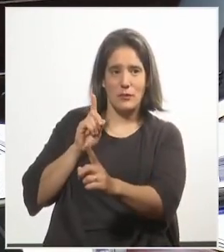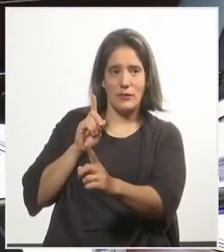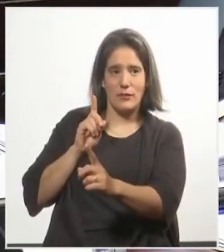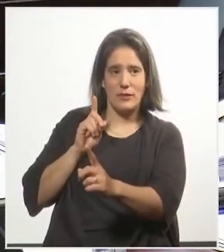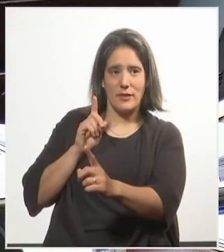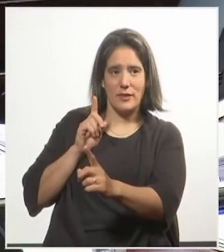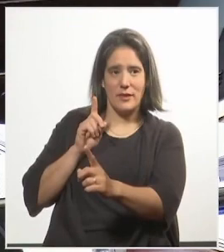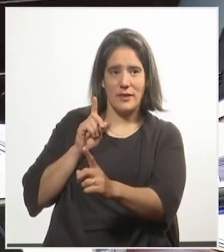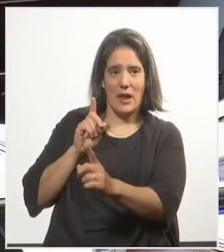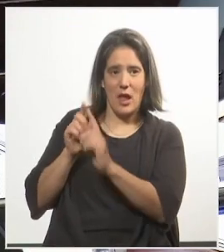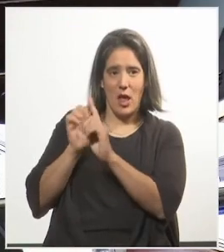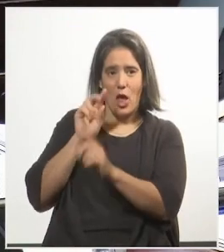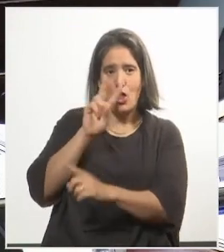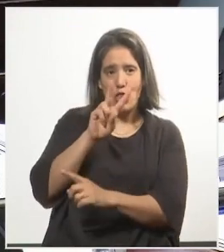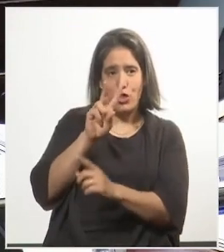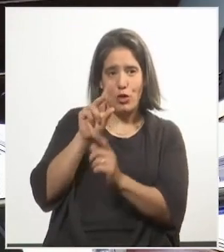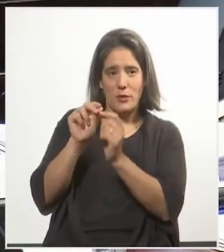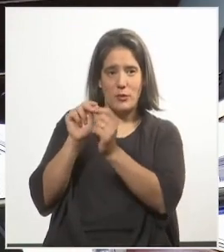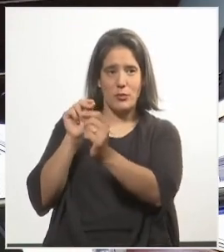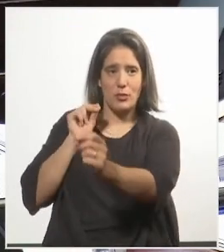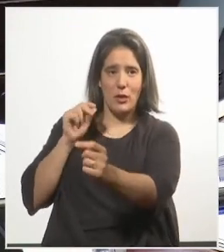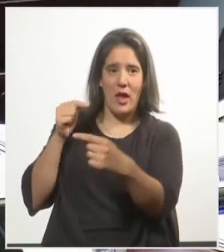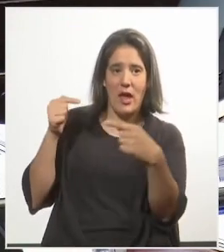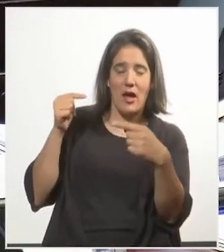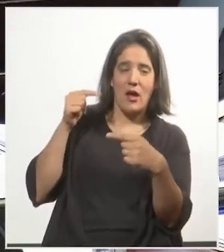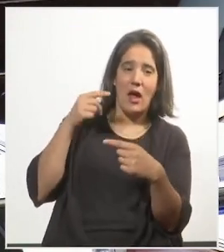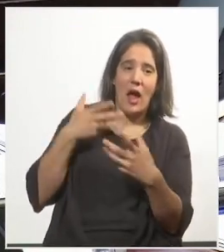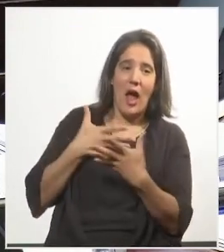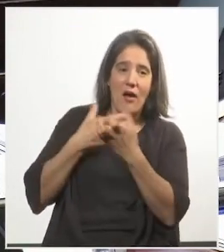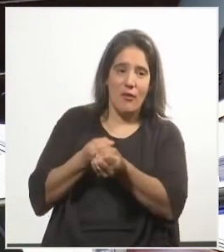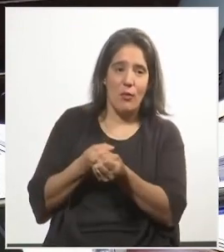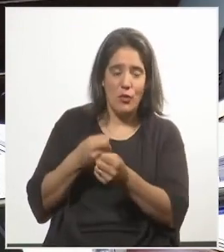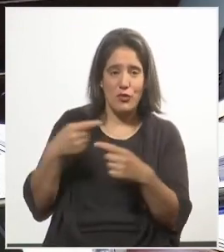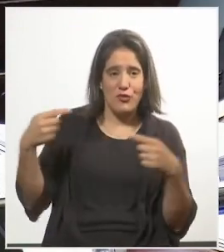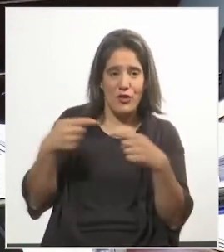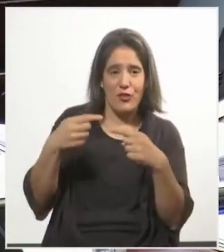un anaquel de 2 metros con libros a favor y en contra de Rosas.